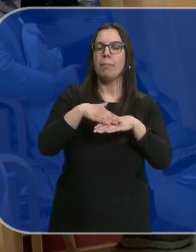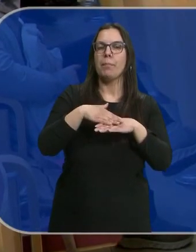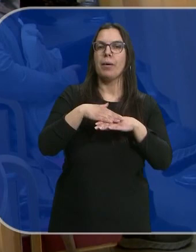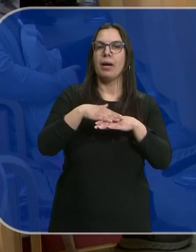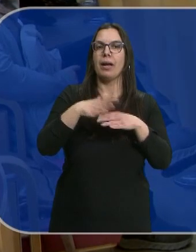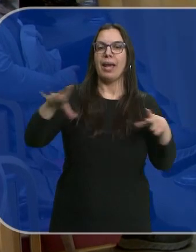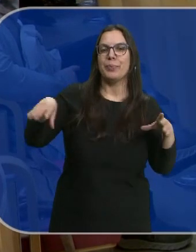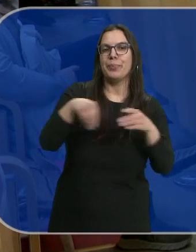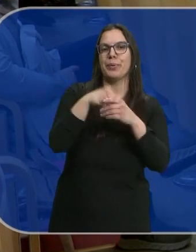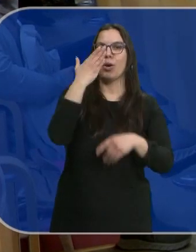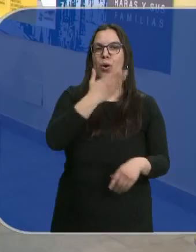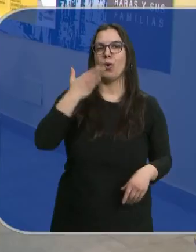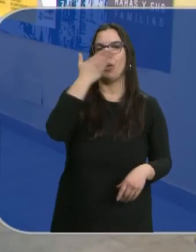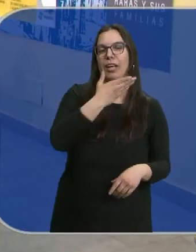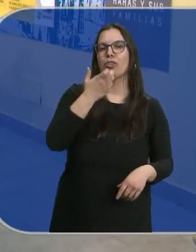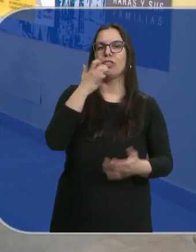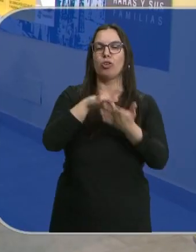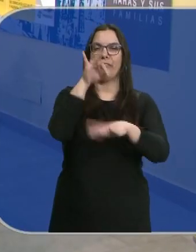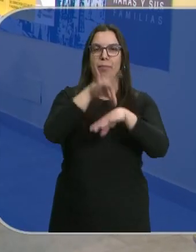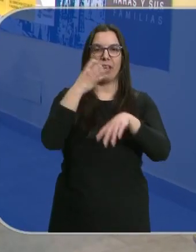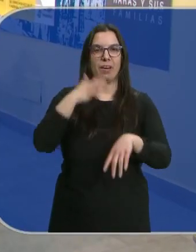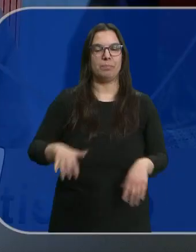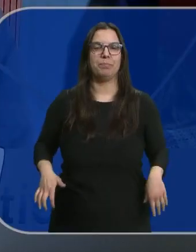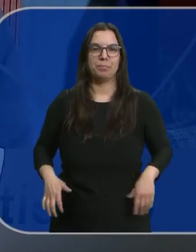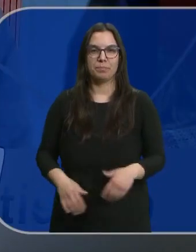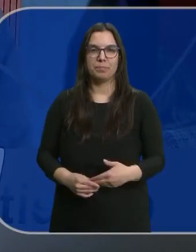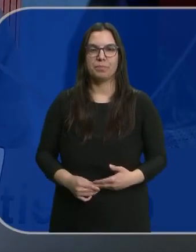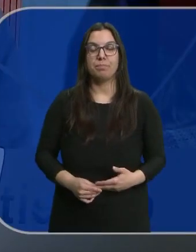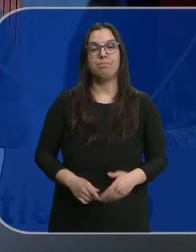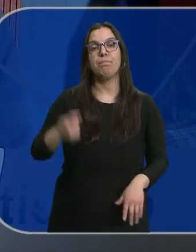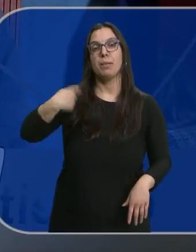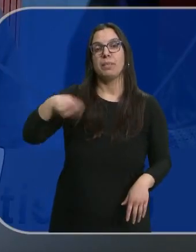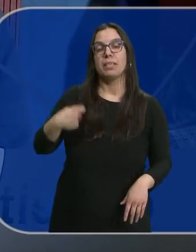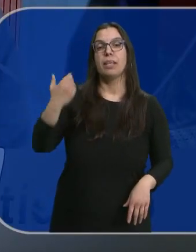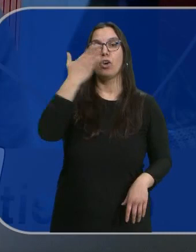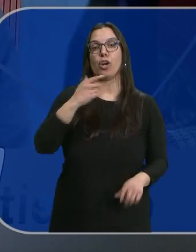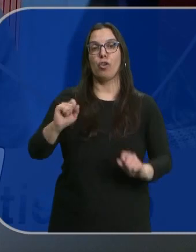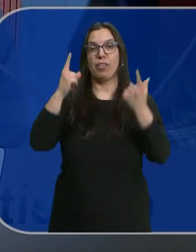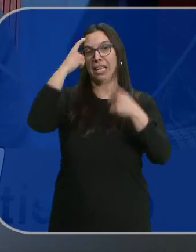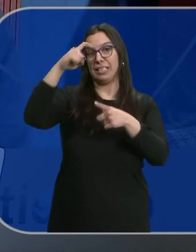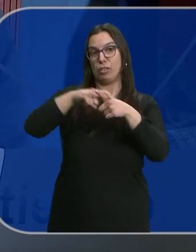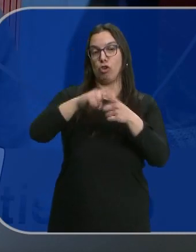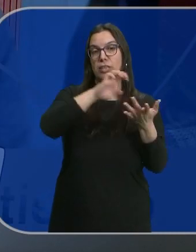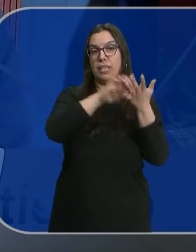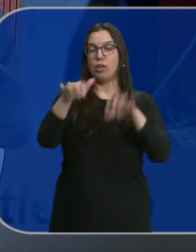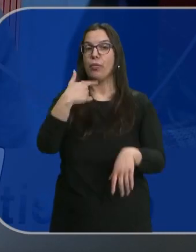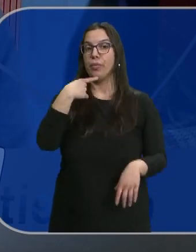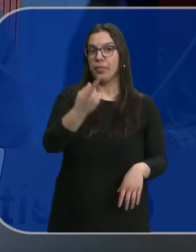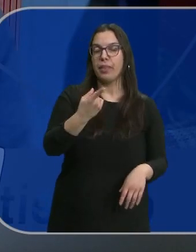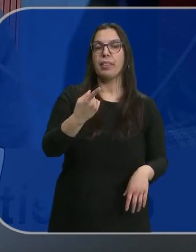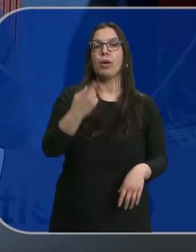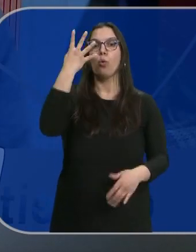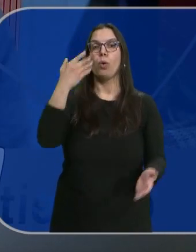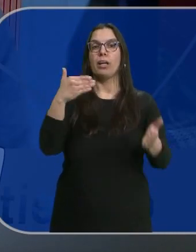inclusión de los escolares con enfermedades raras. El presidente del Colegio Oficial de Psicólogos de Castilla y León asegura que no